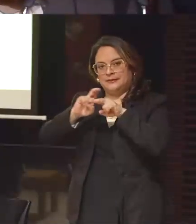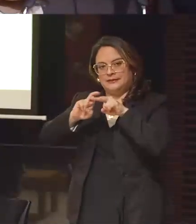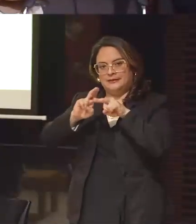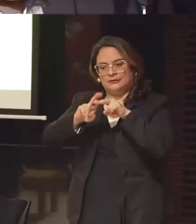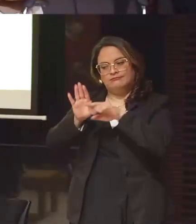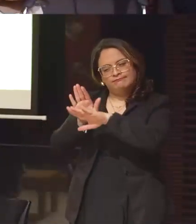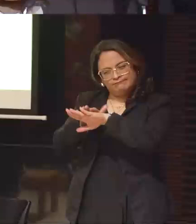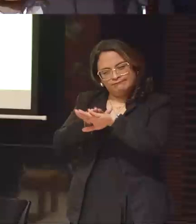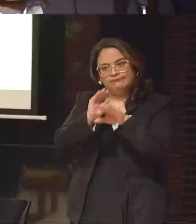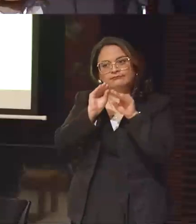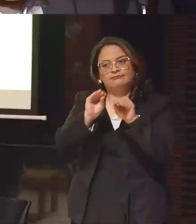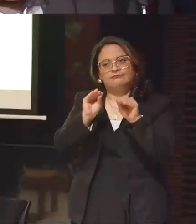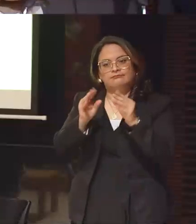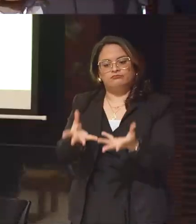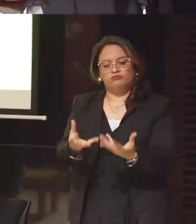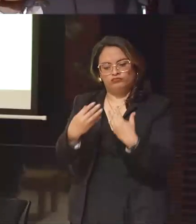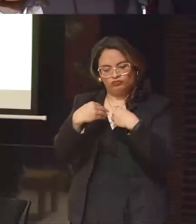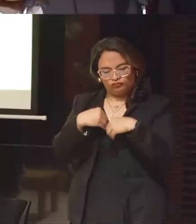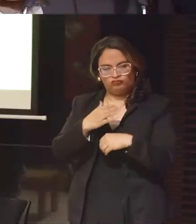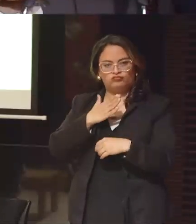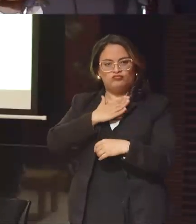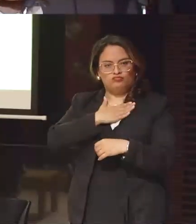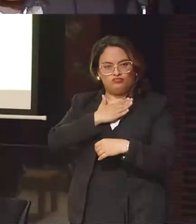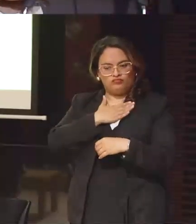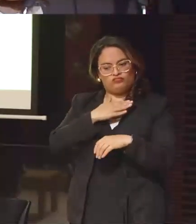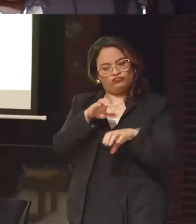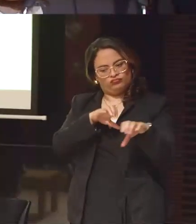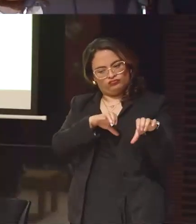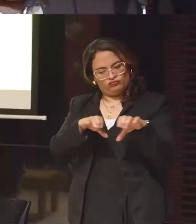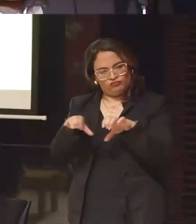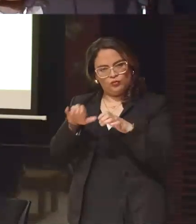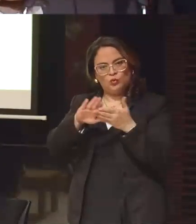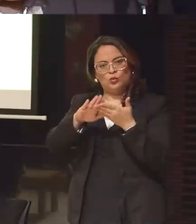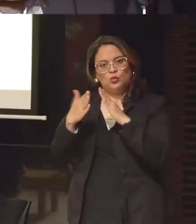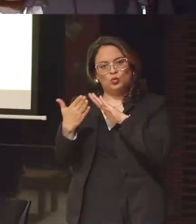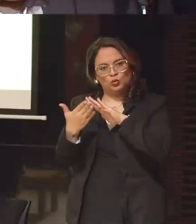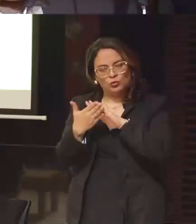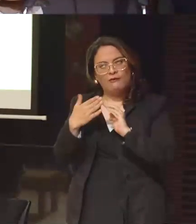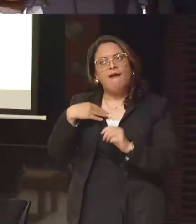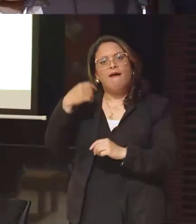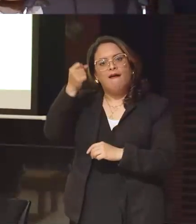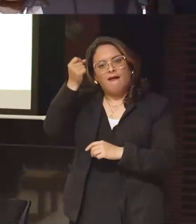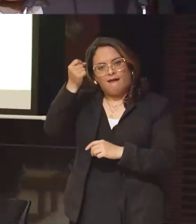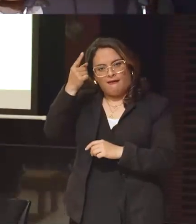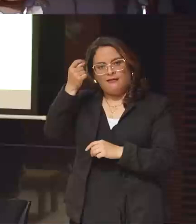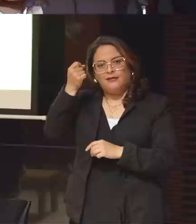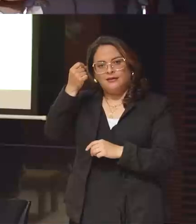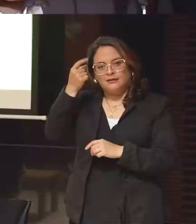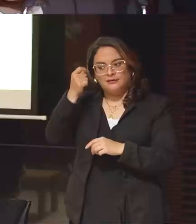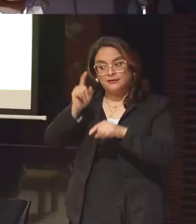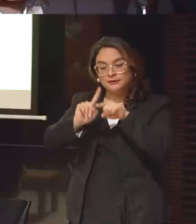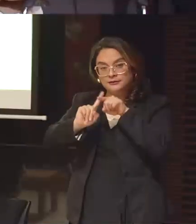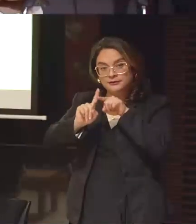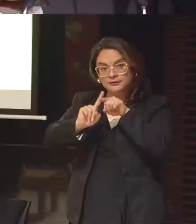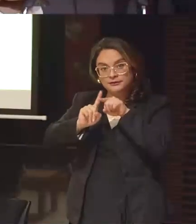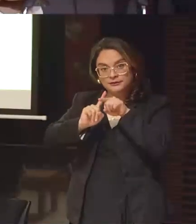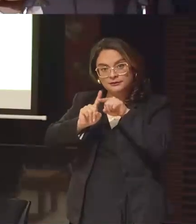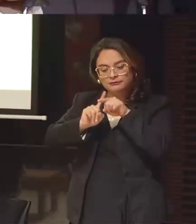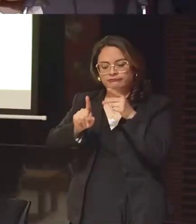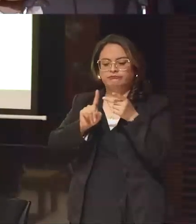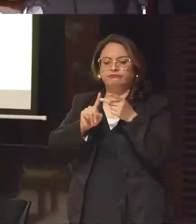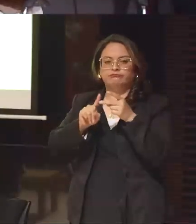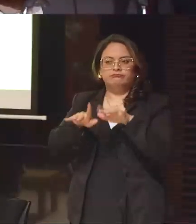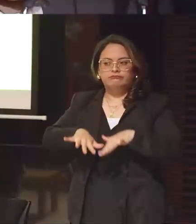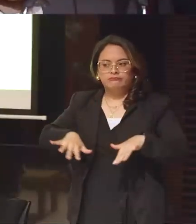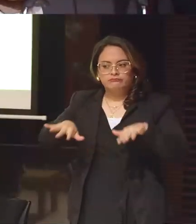pertenencia. ¿Cuáles son las acciones que llevan a que una comunidad entienda que algo como Transmilenio, algo como el espacio